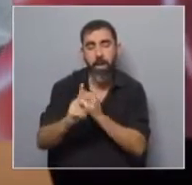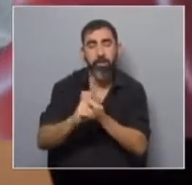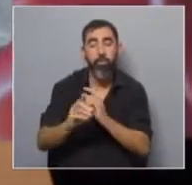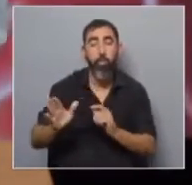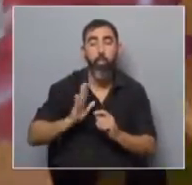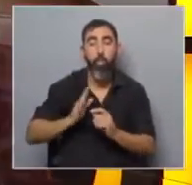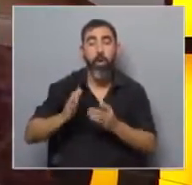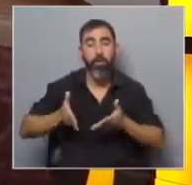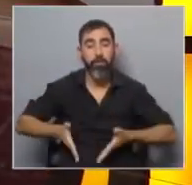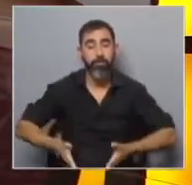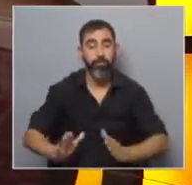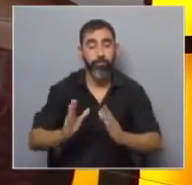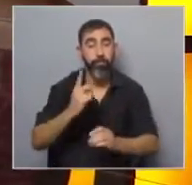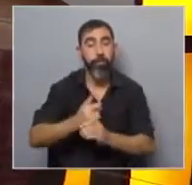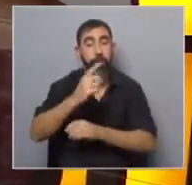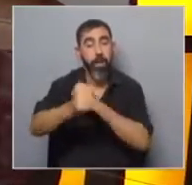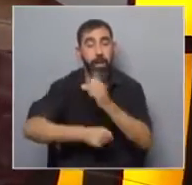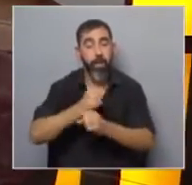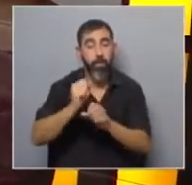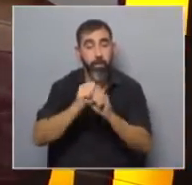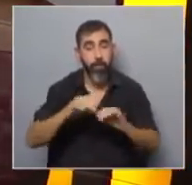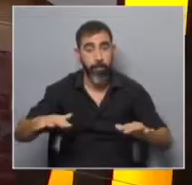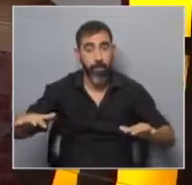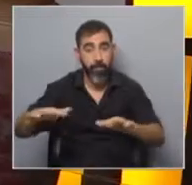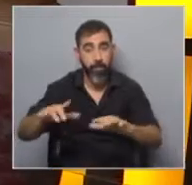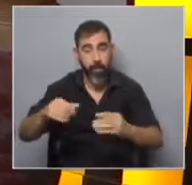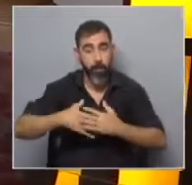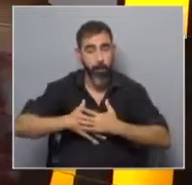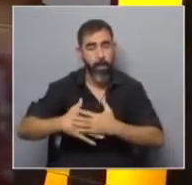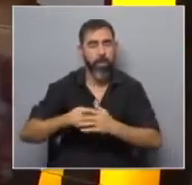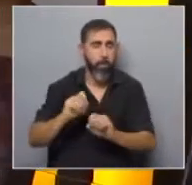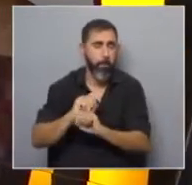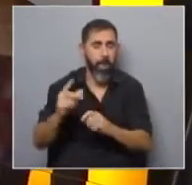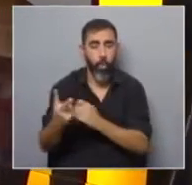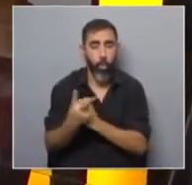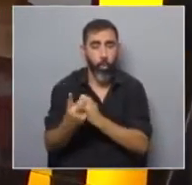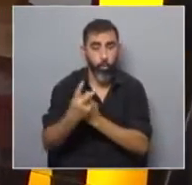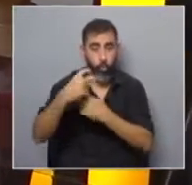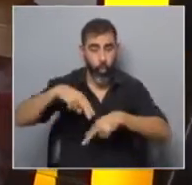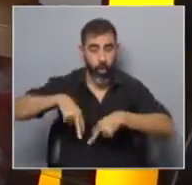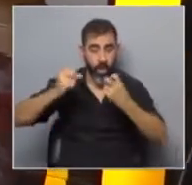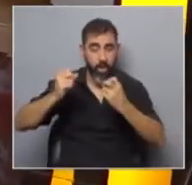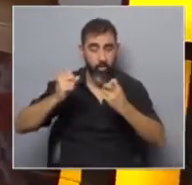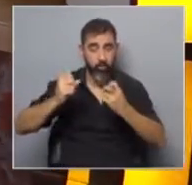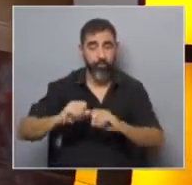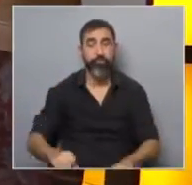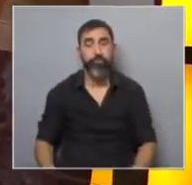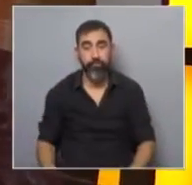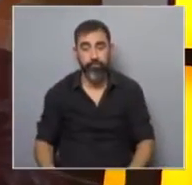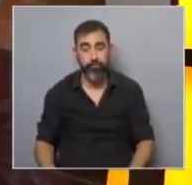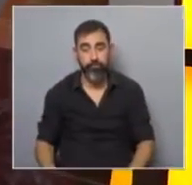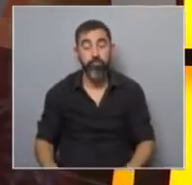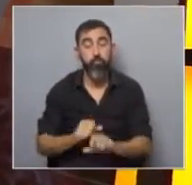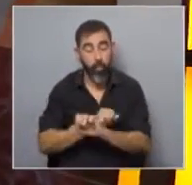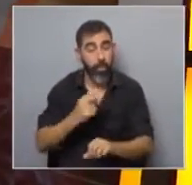mujeres gestantes durante el primer año de la pandemia. Esos embarazos mal controlados, digamos, insuficientemente controlados, ¿no